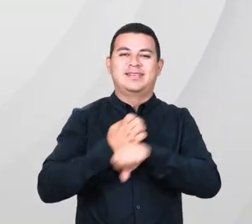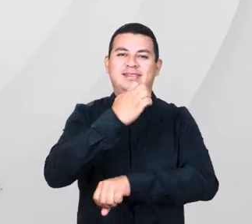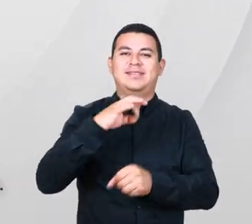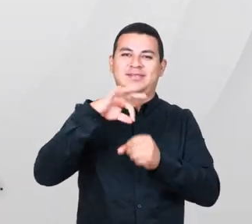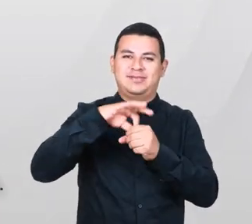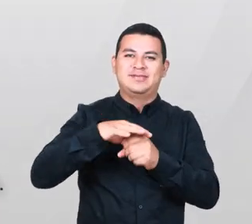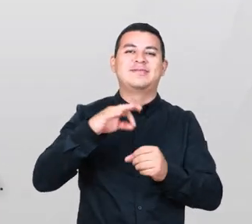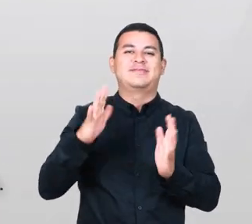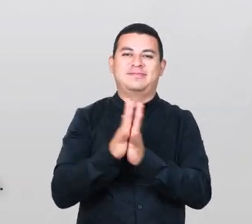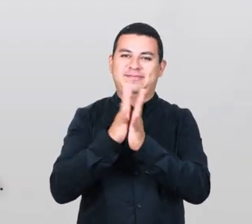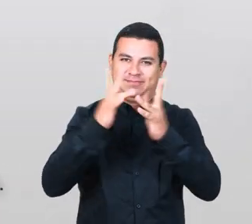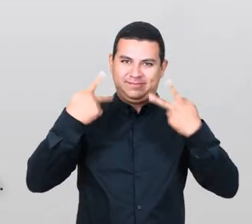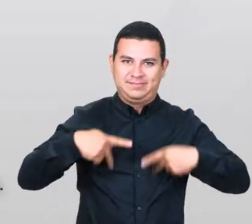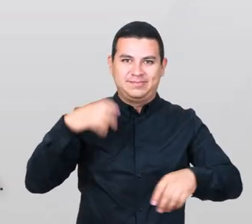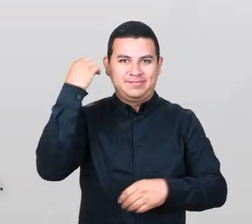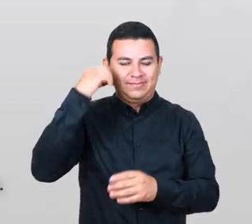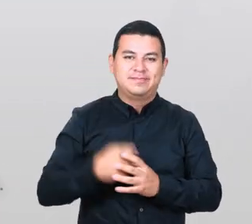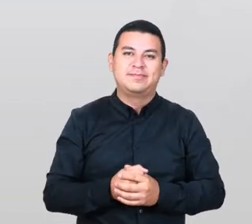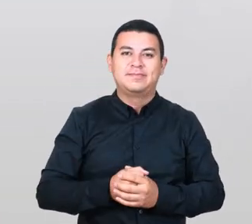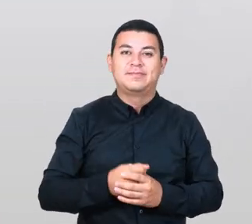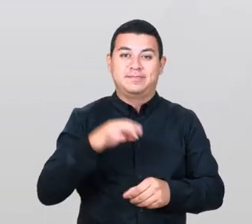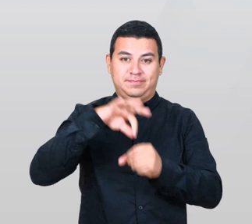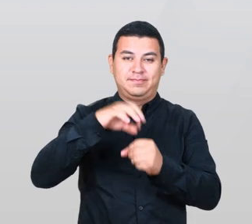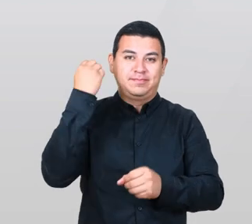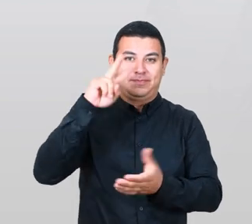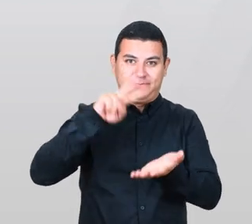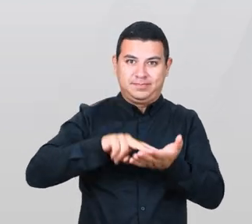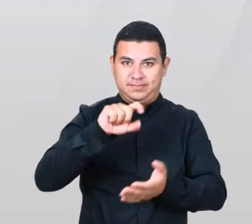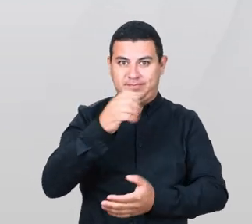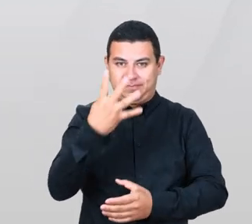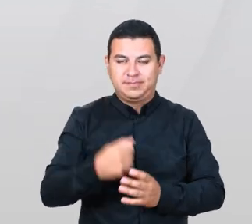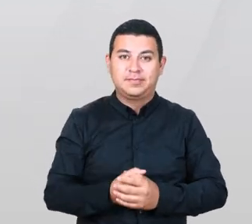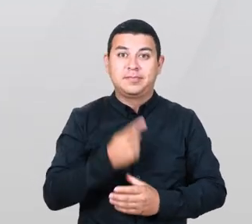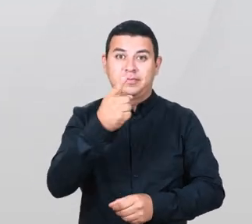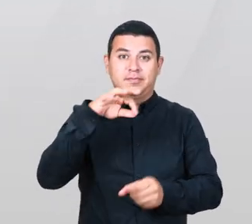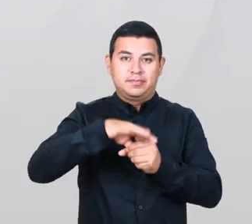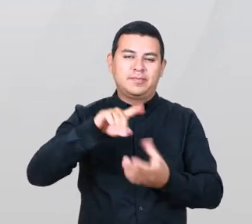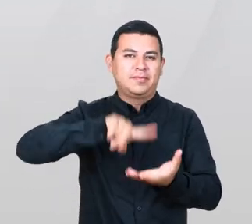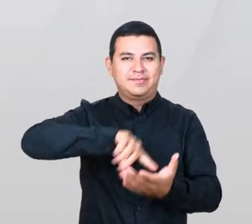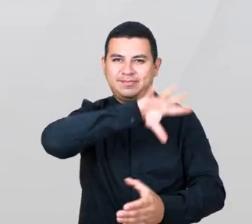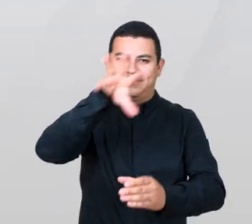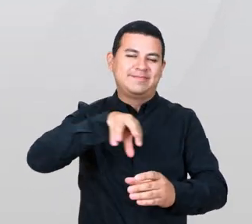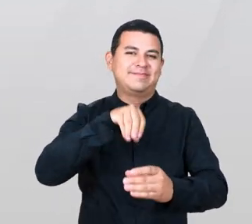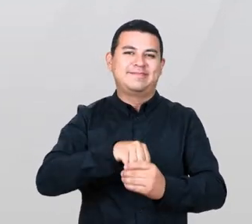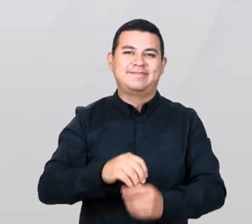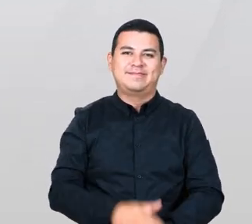Estatal Electoral y de Participación Ciudadana de Oaxaca. Elecciones Oaxaca 2024. Tu voto lo puede todo.